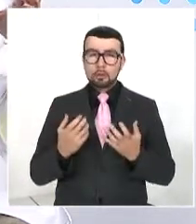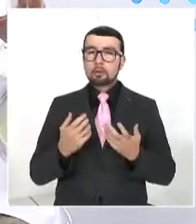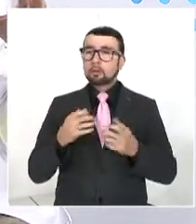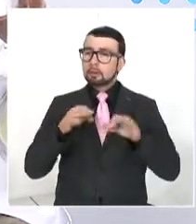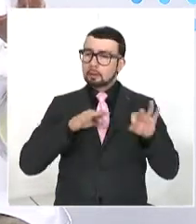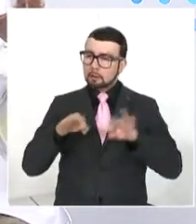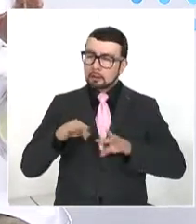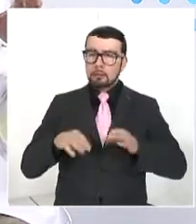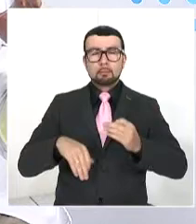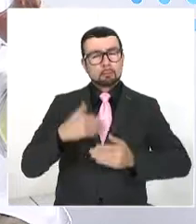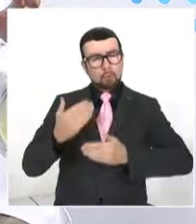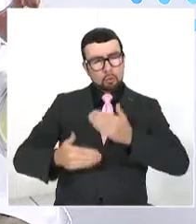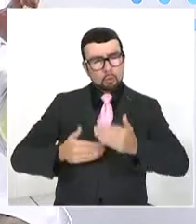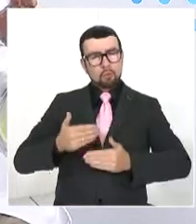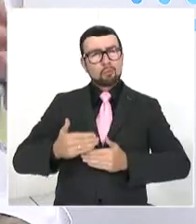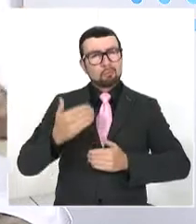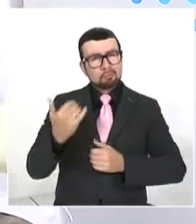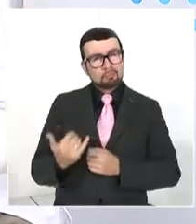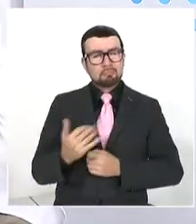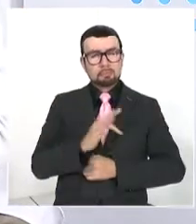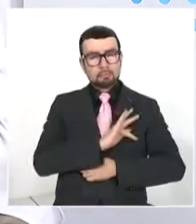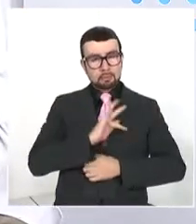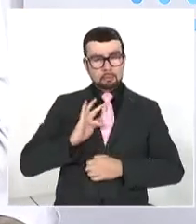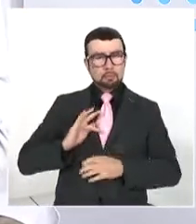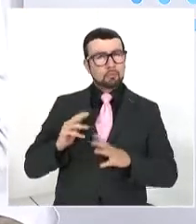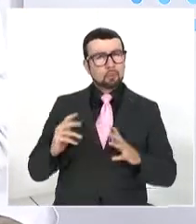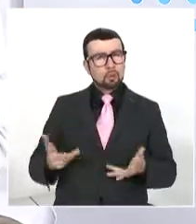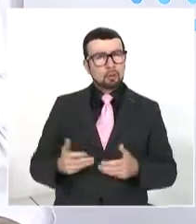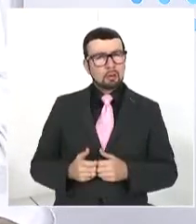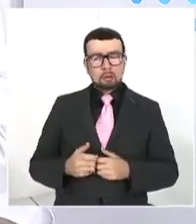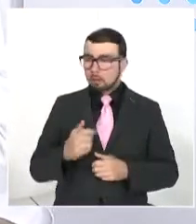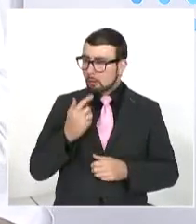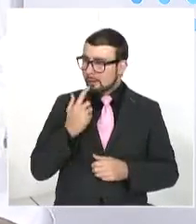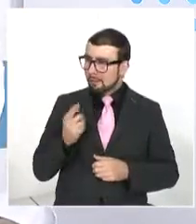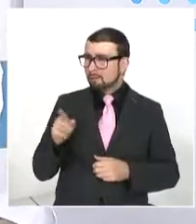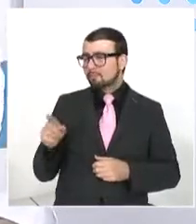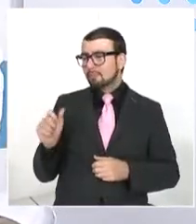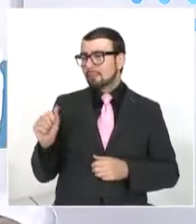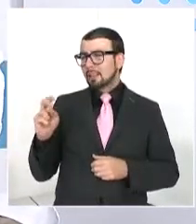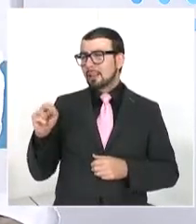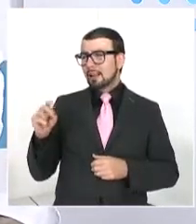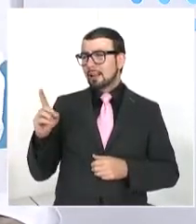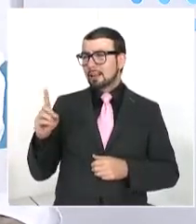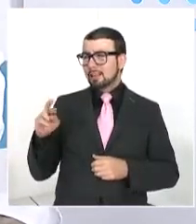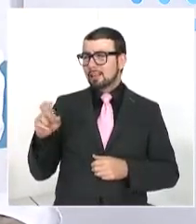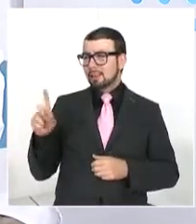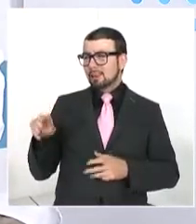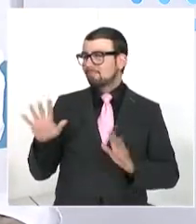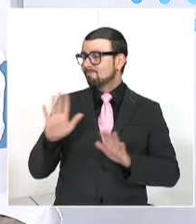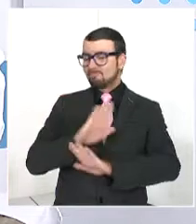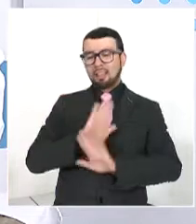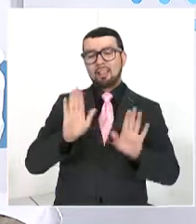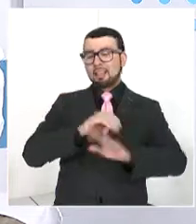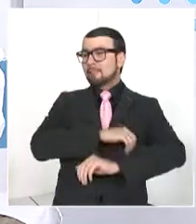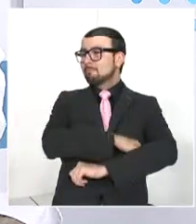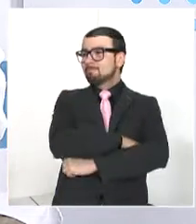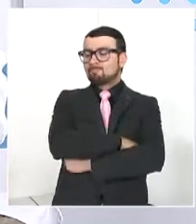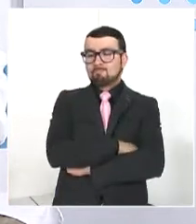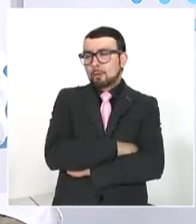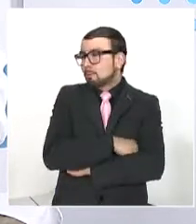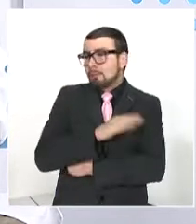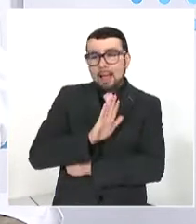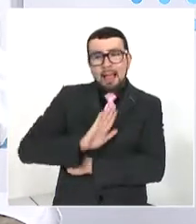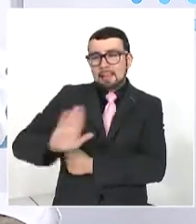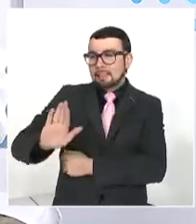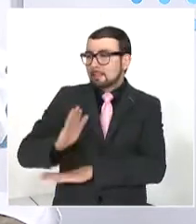proceso terapéutico. Porque yo le pude haber dicho a Andrés, hermano, usted ya no hay nada más que hacerle. Te va a quedar